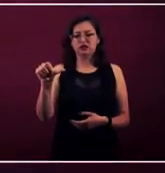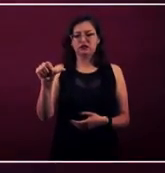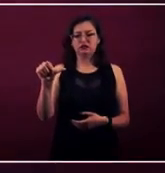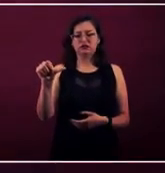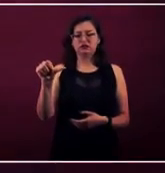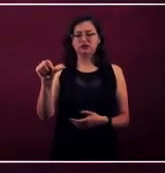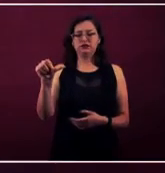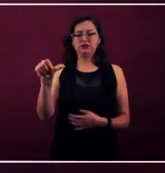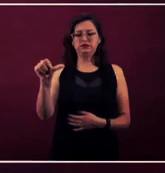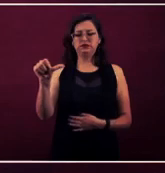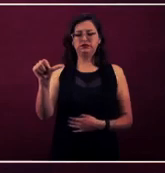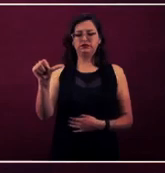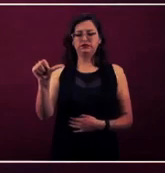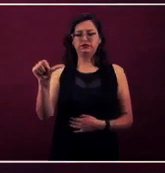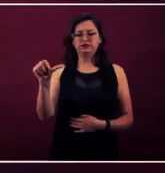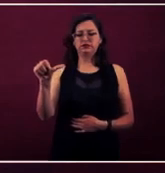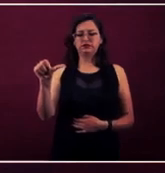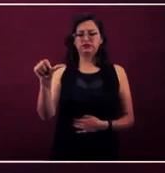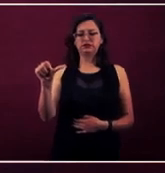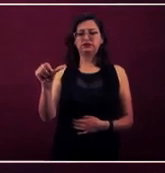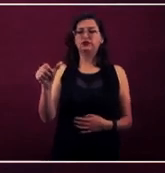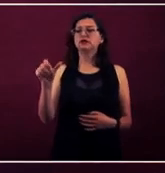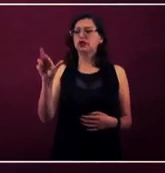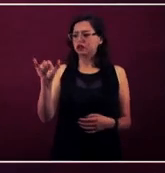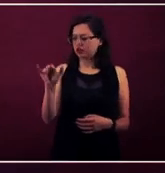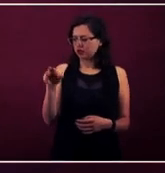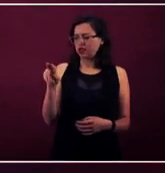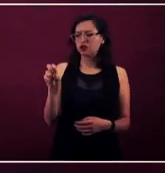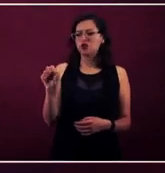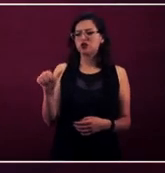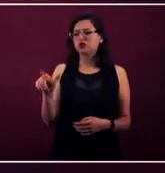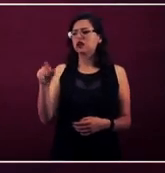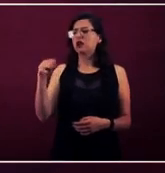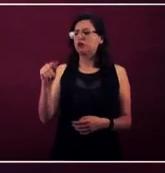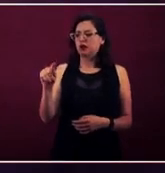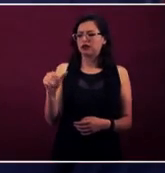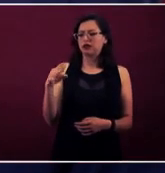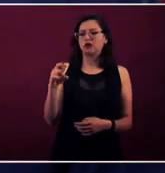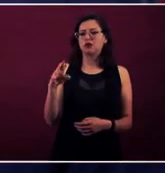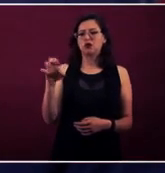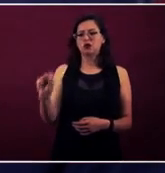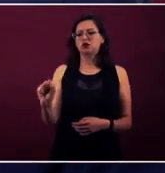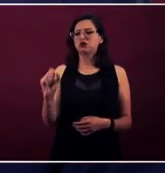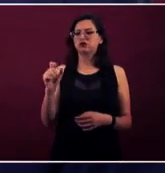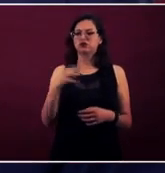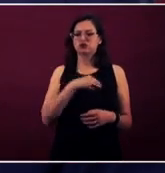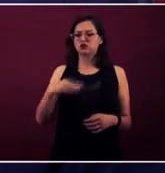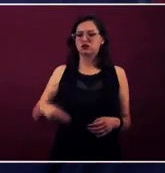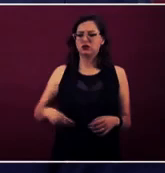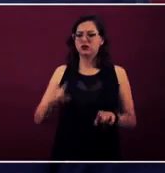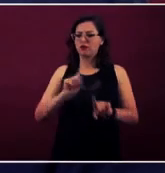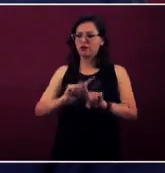y en Reynosa y Matamoros